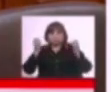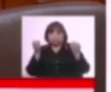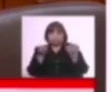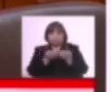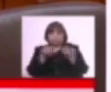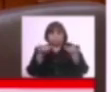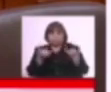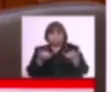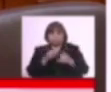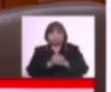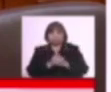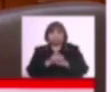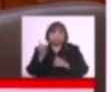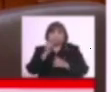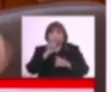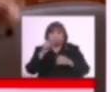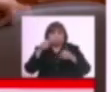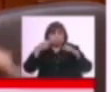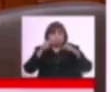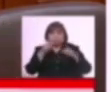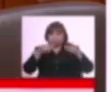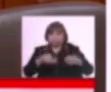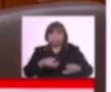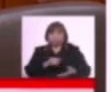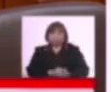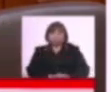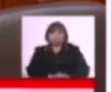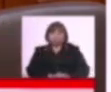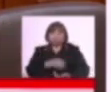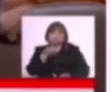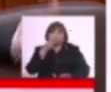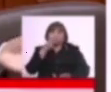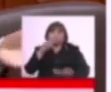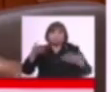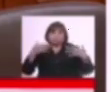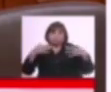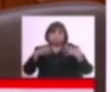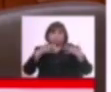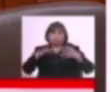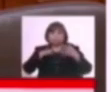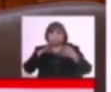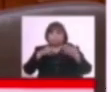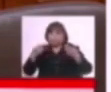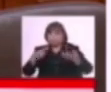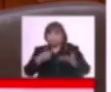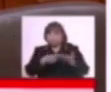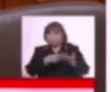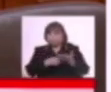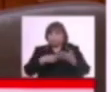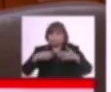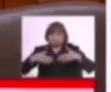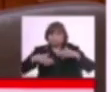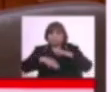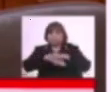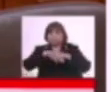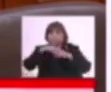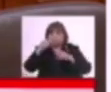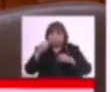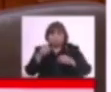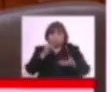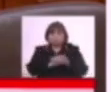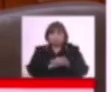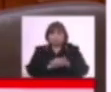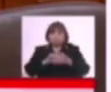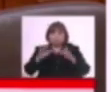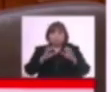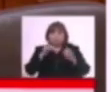fue una efímera ministra de la mujer, pero lo fue 2 días, creo que duró, Pedro, me haces